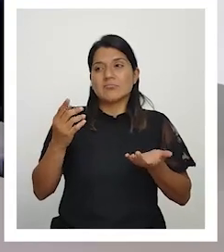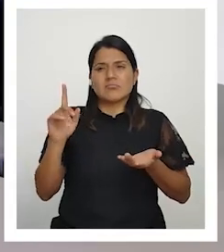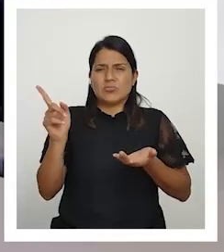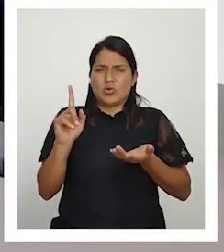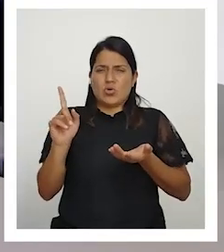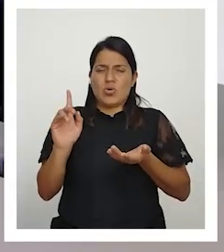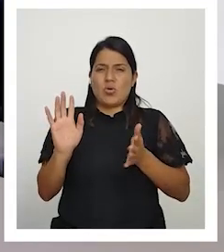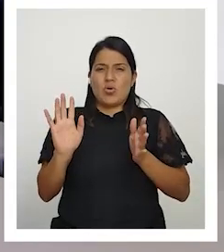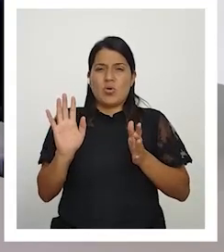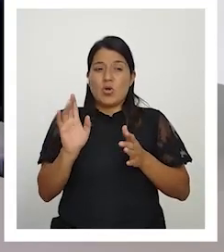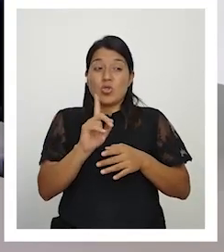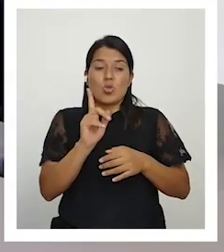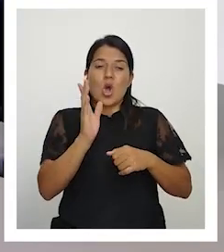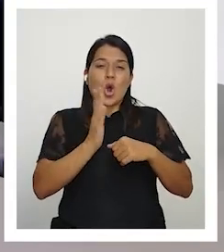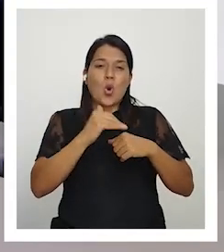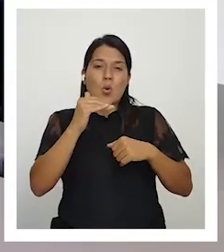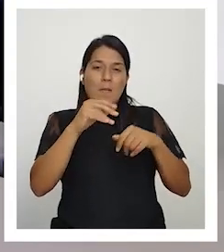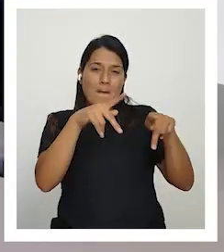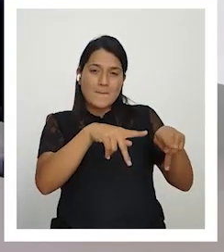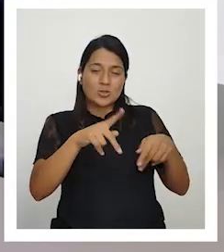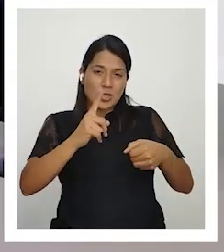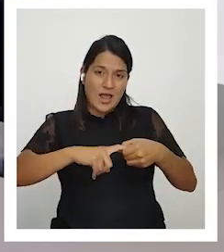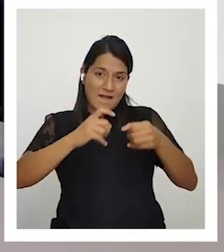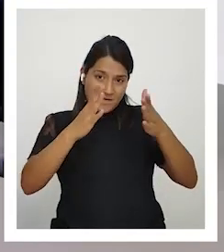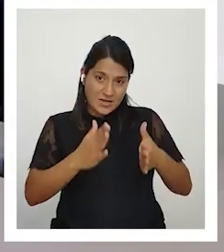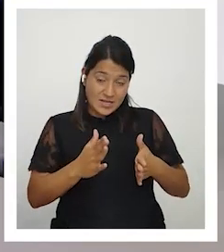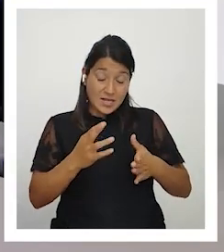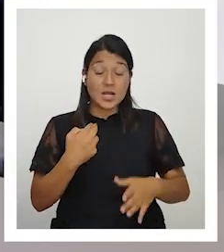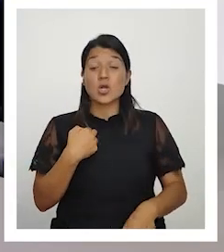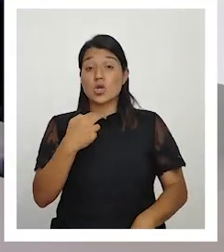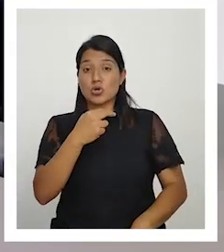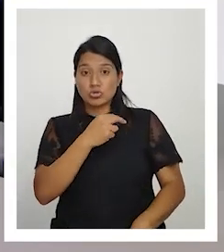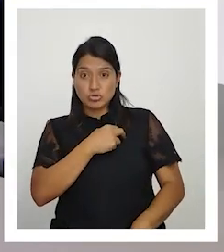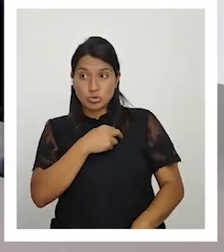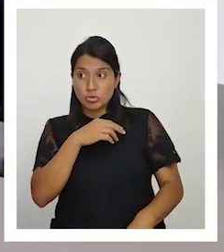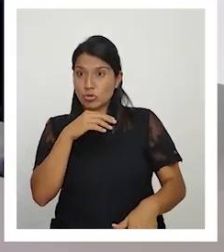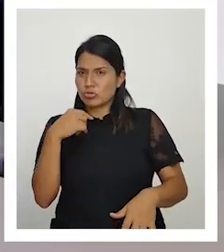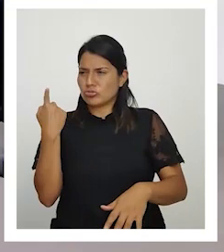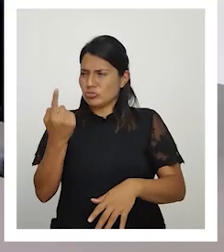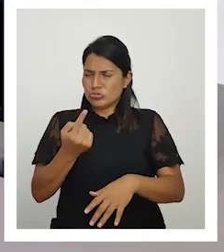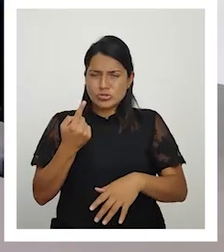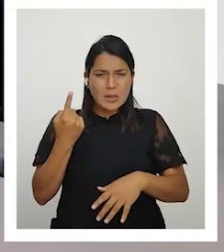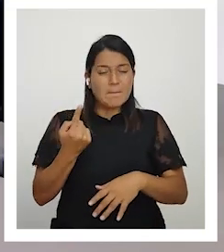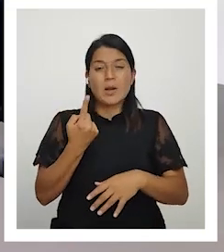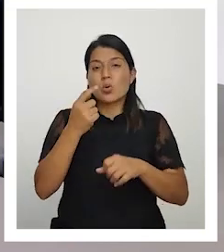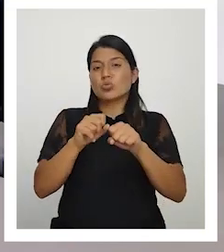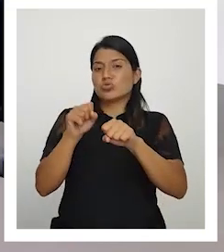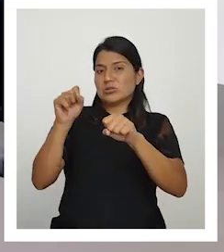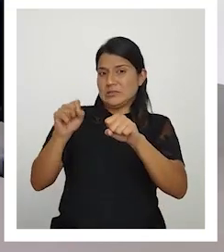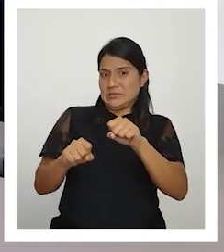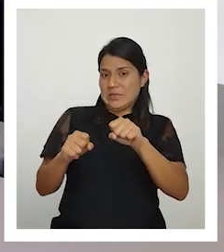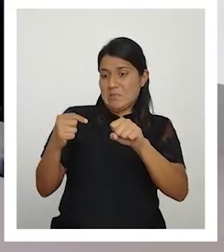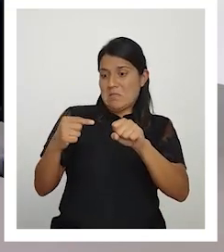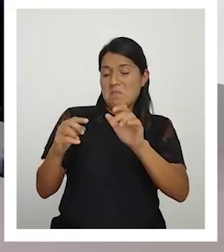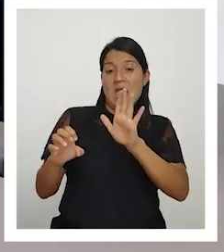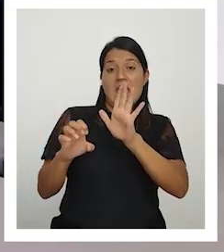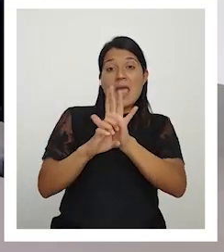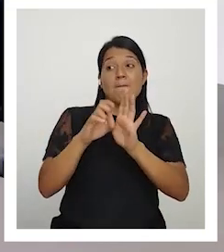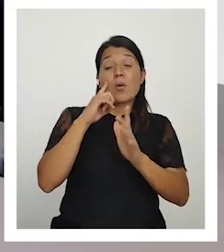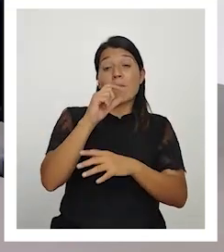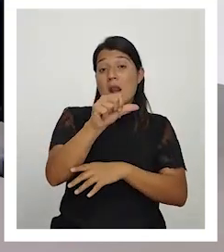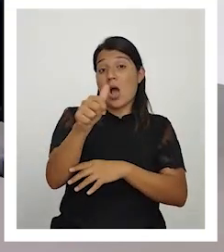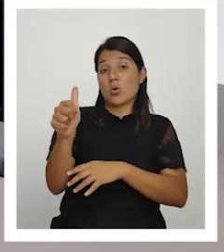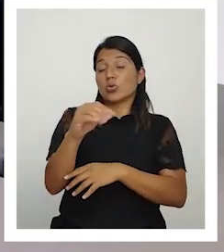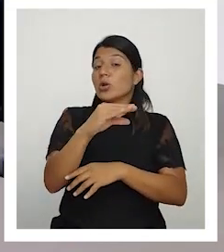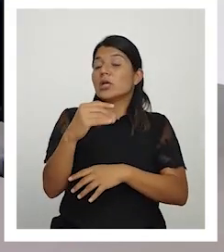a ellos. Nosotros hemos, a través de la historia, hemos sido un régimen ejemplar, ¿verdad? Insisto, no solo